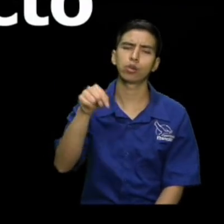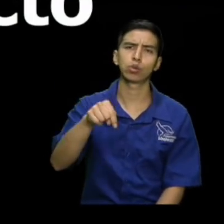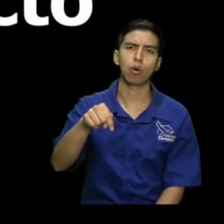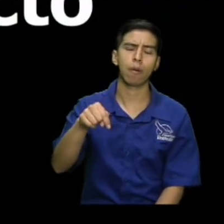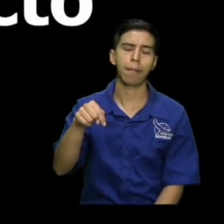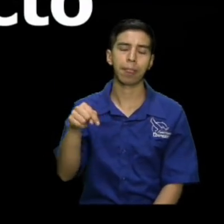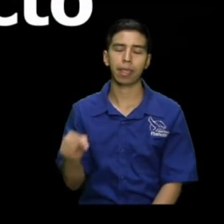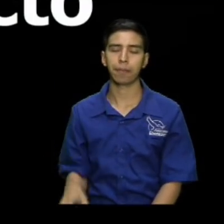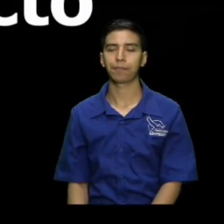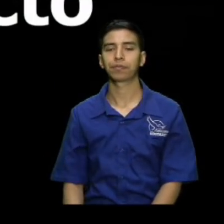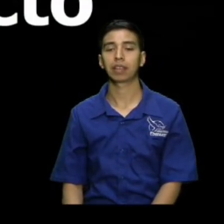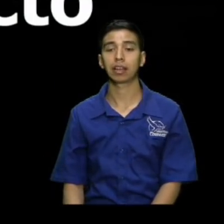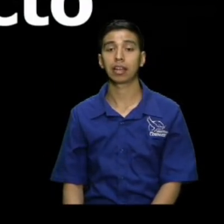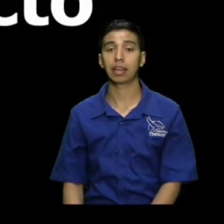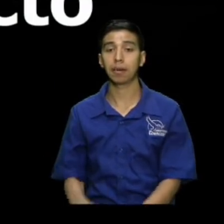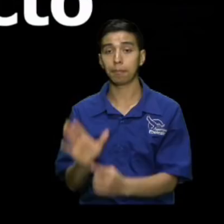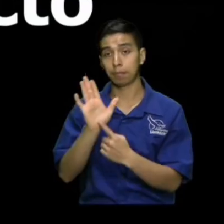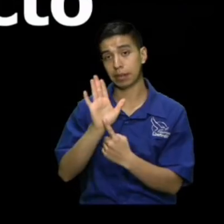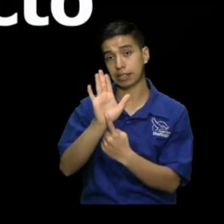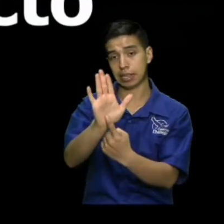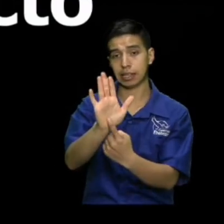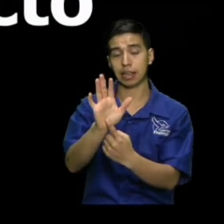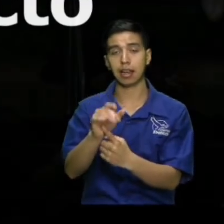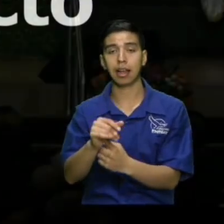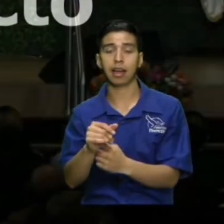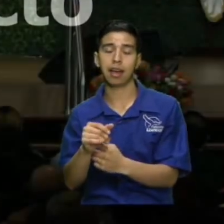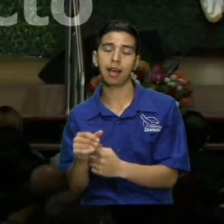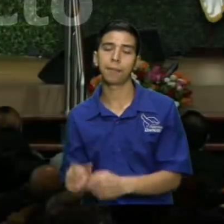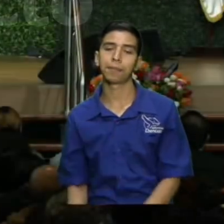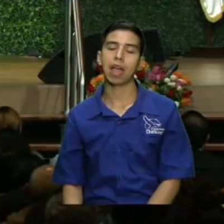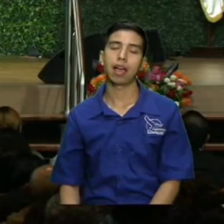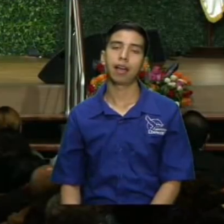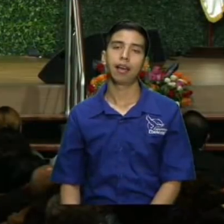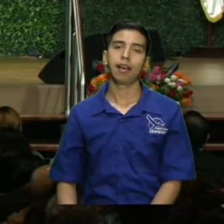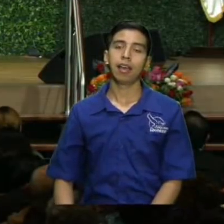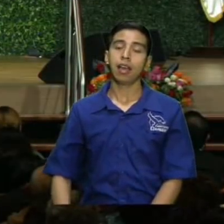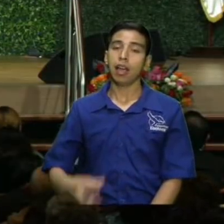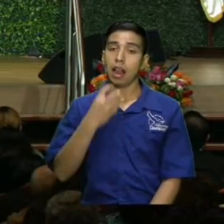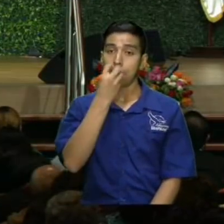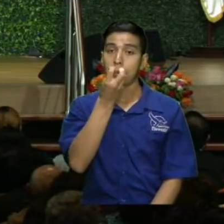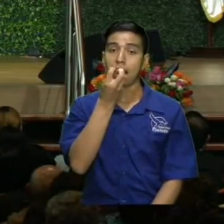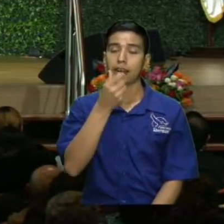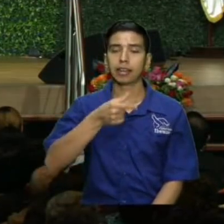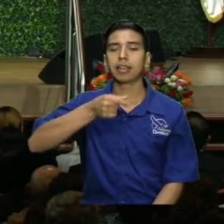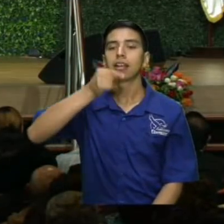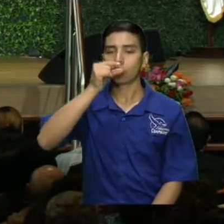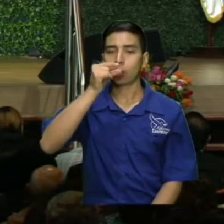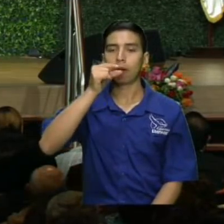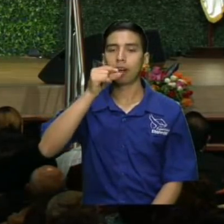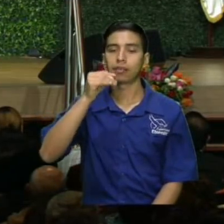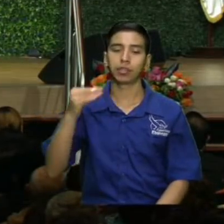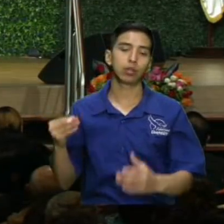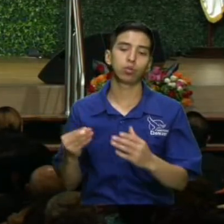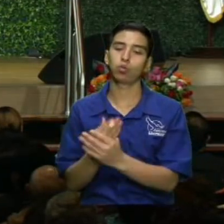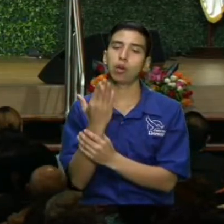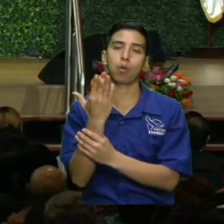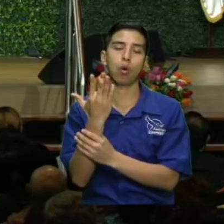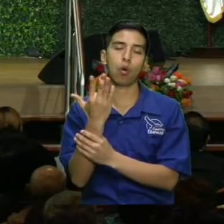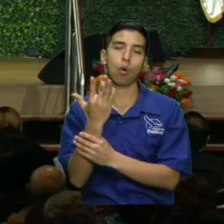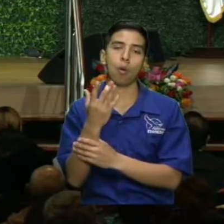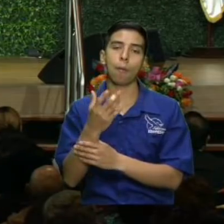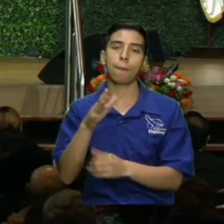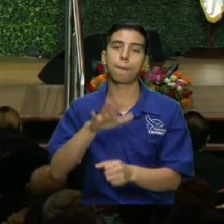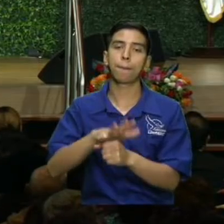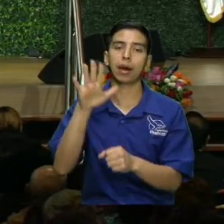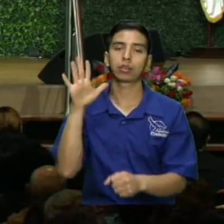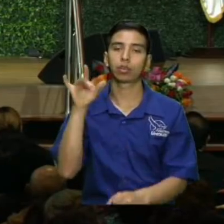la, lo que lo representa el pan y la copa, sobre todo la copa, ¿verdad? Porque esa es la copa del nuevo pacto. Estamos diciendo, este